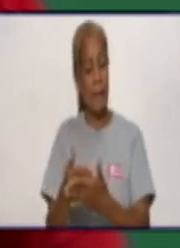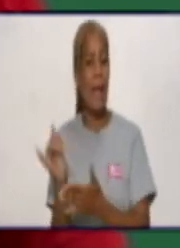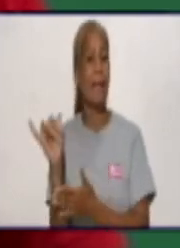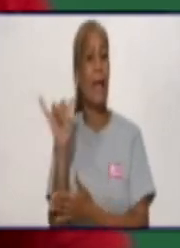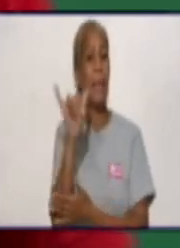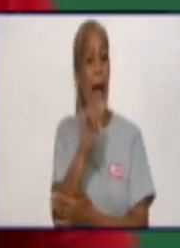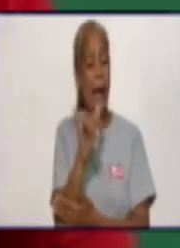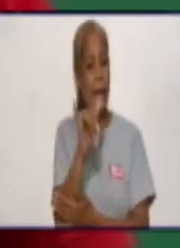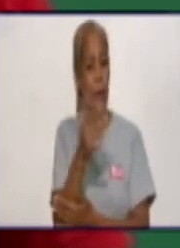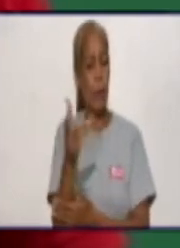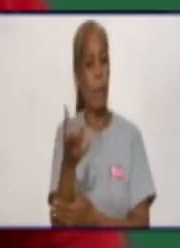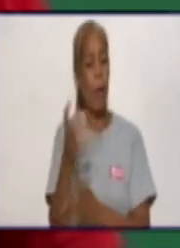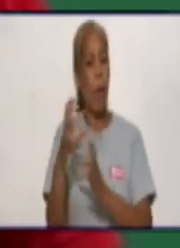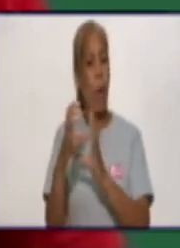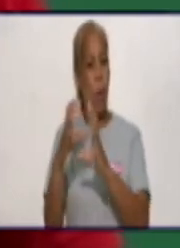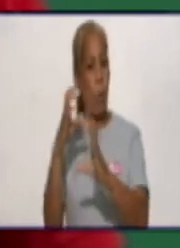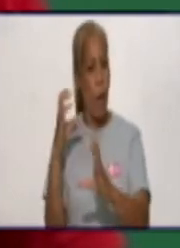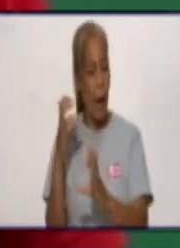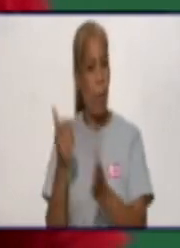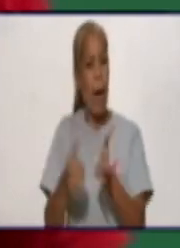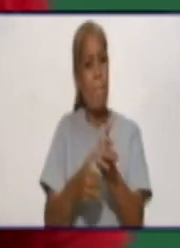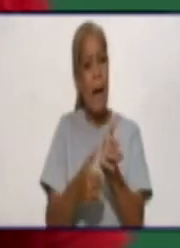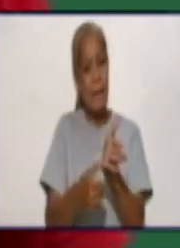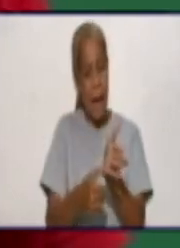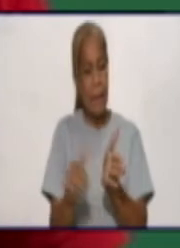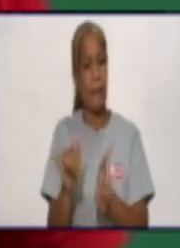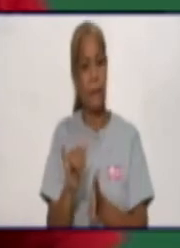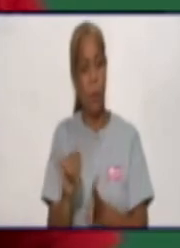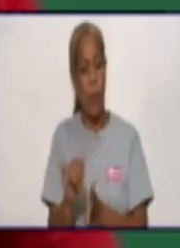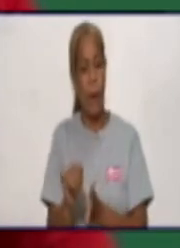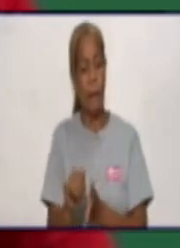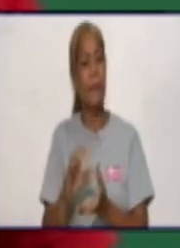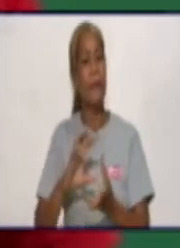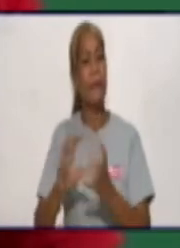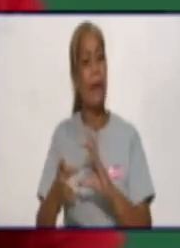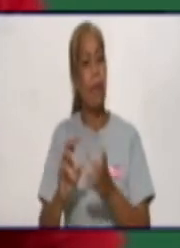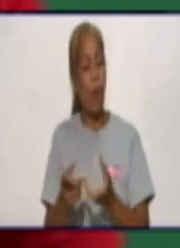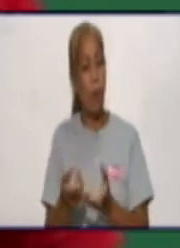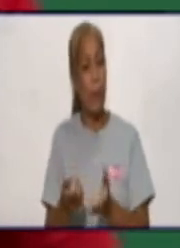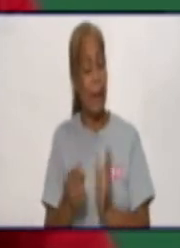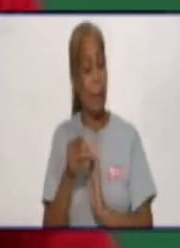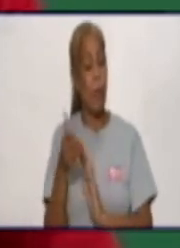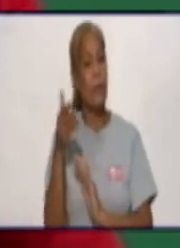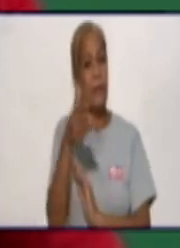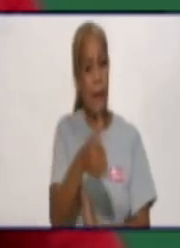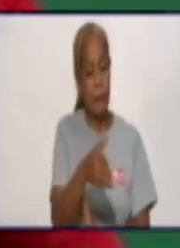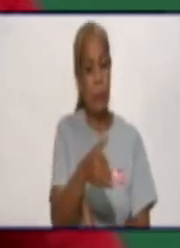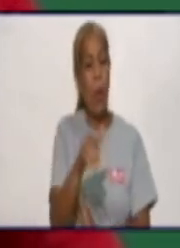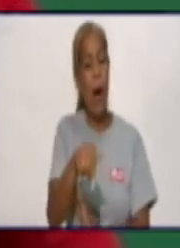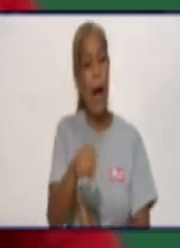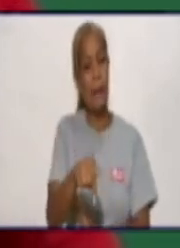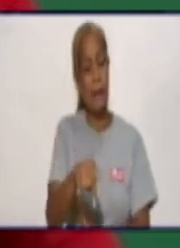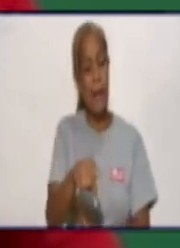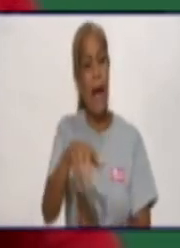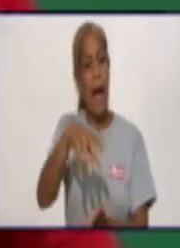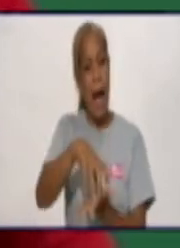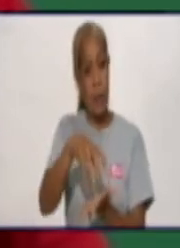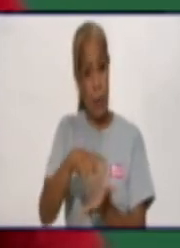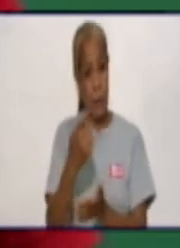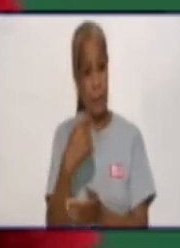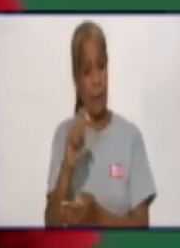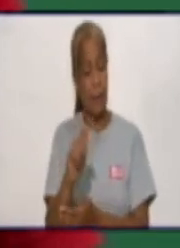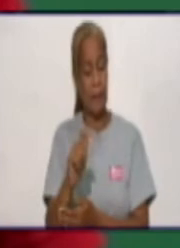de pasajes de reservaciones por pasar de forma presencial en cada una la oficina o de forma de